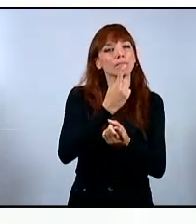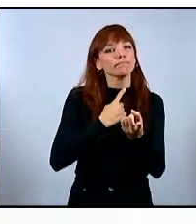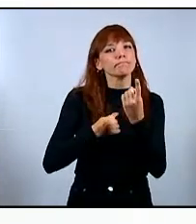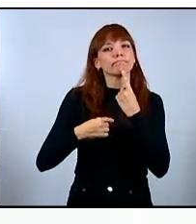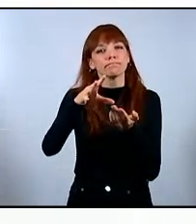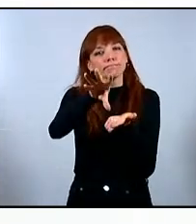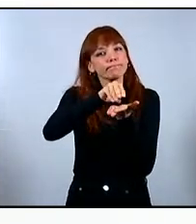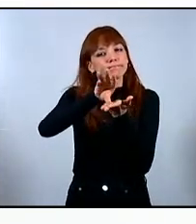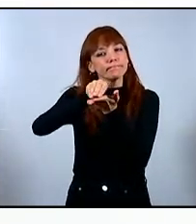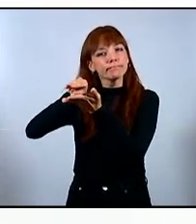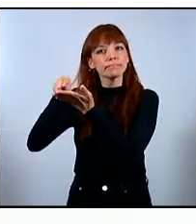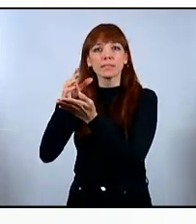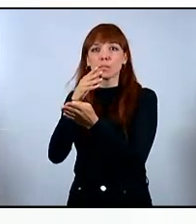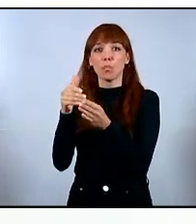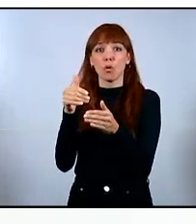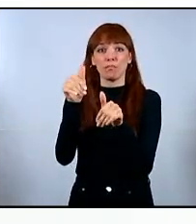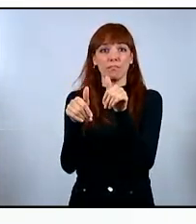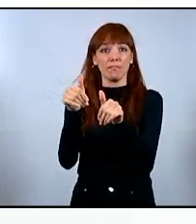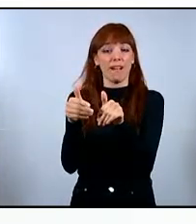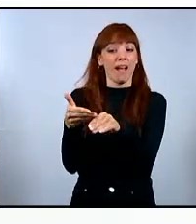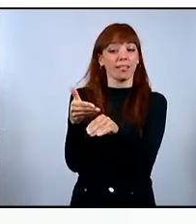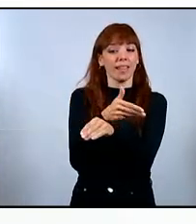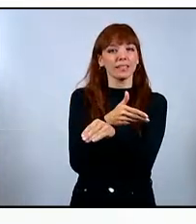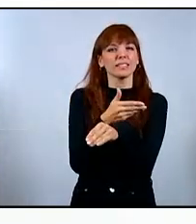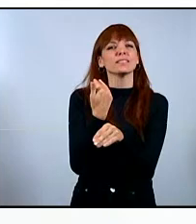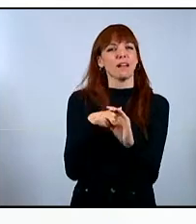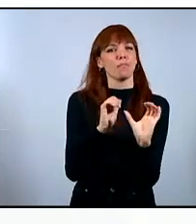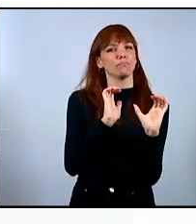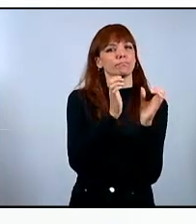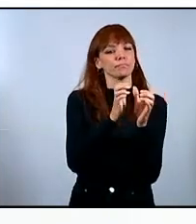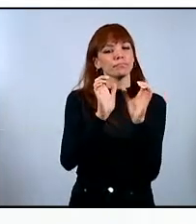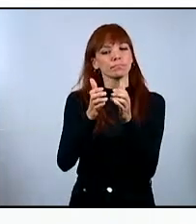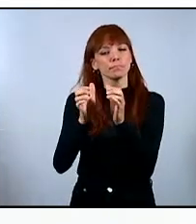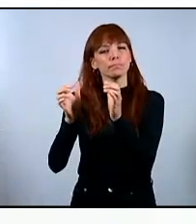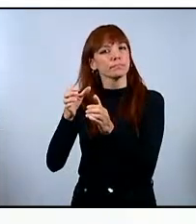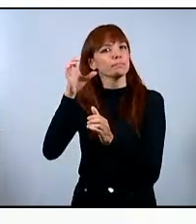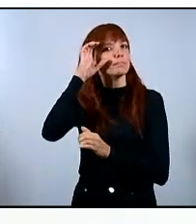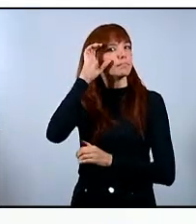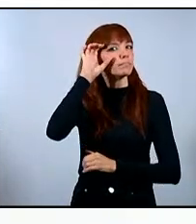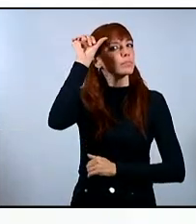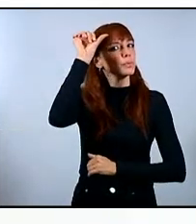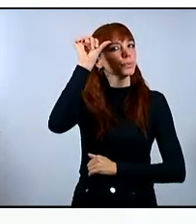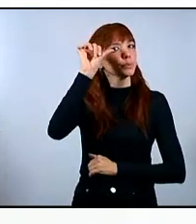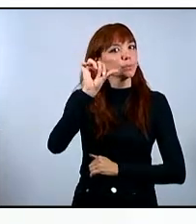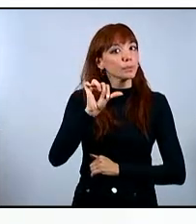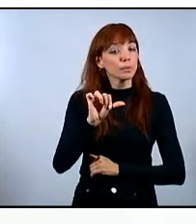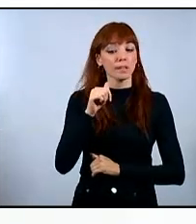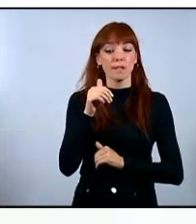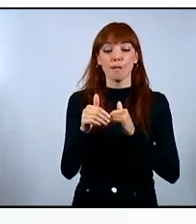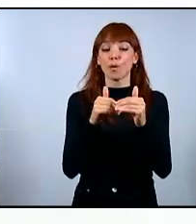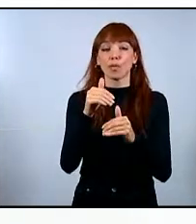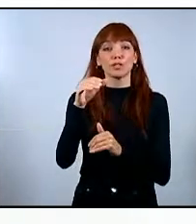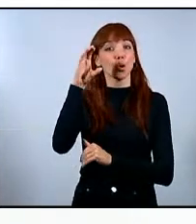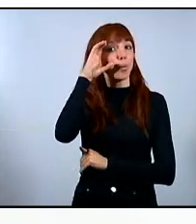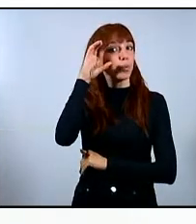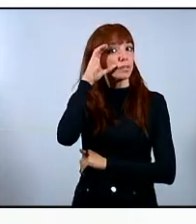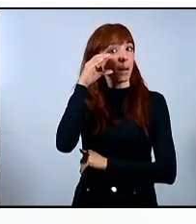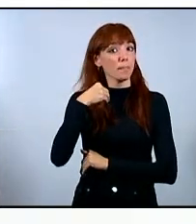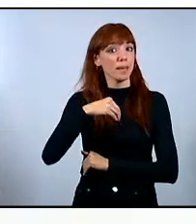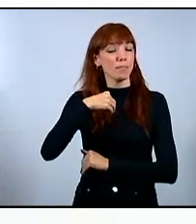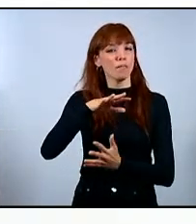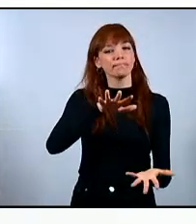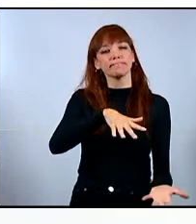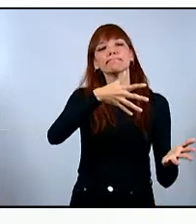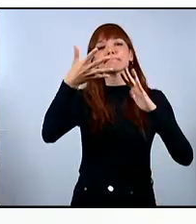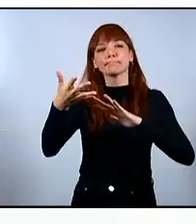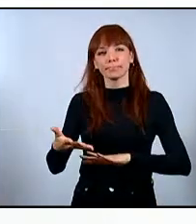antes de nuestra cita con las urnas. Y ese proceso de diálogo, ese proceso de escucha, se convirtió en nuestro programa